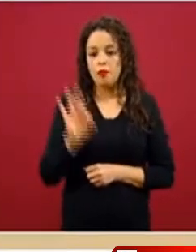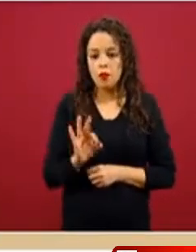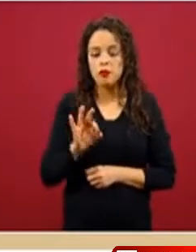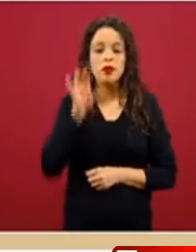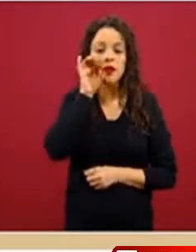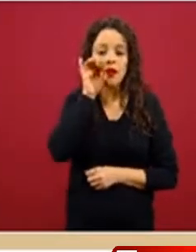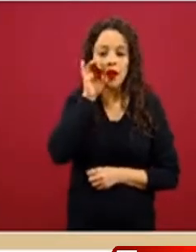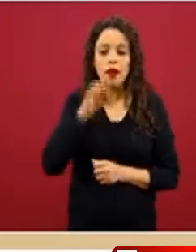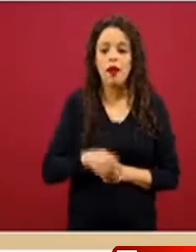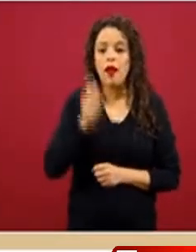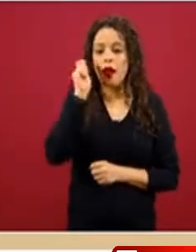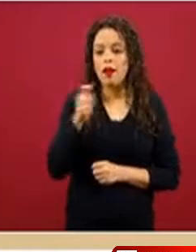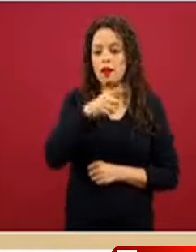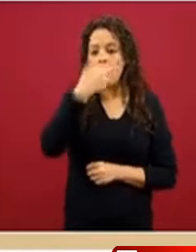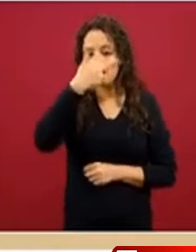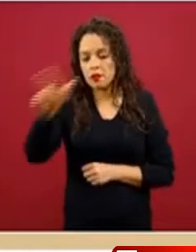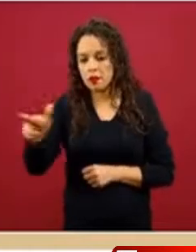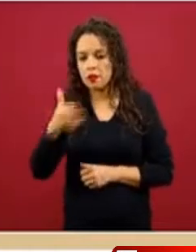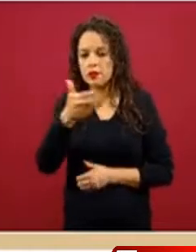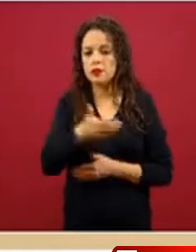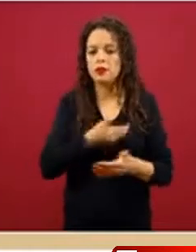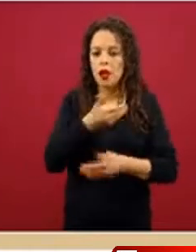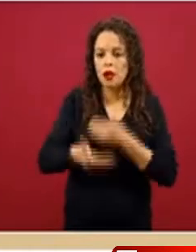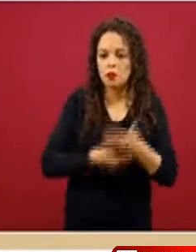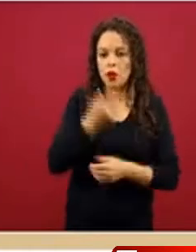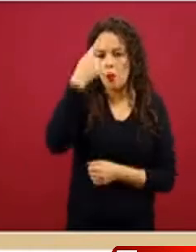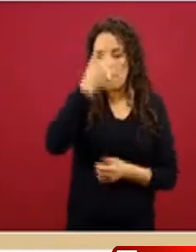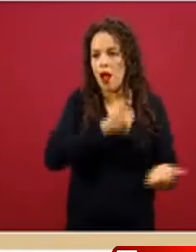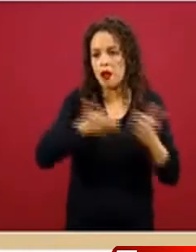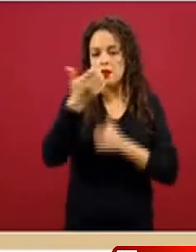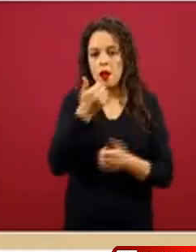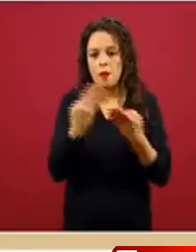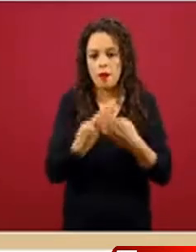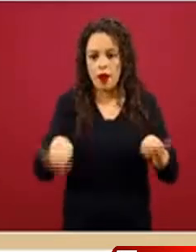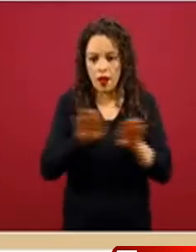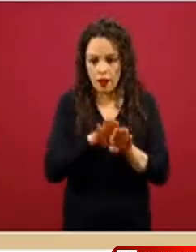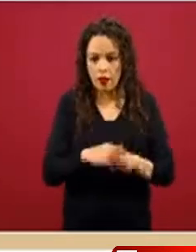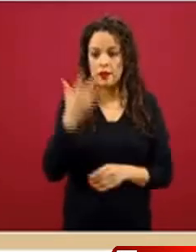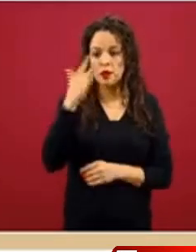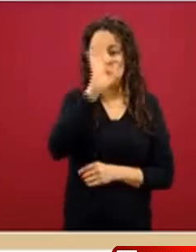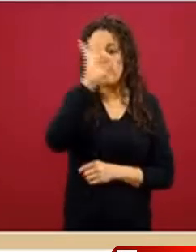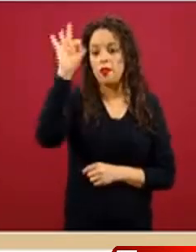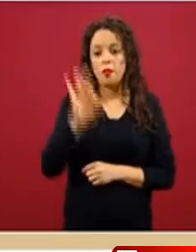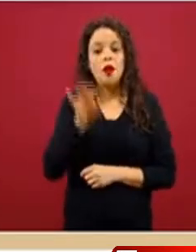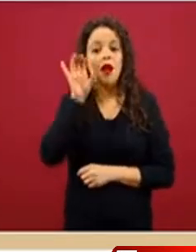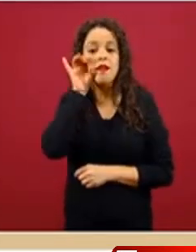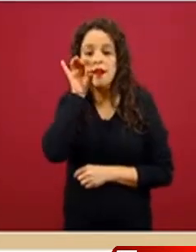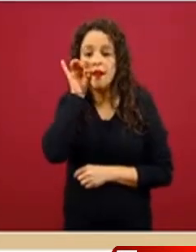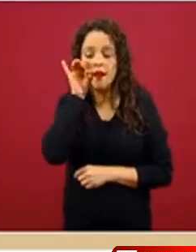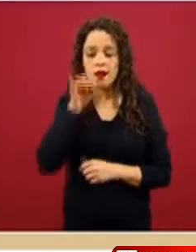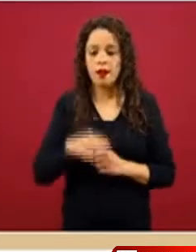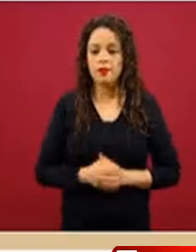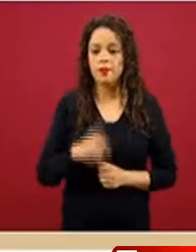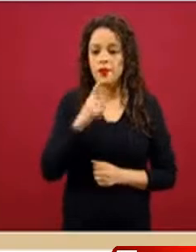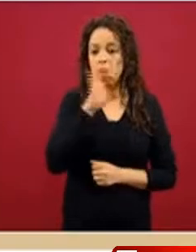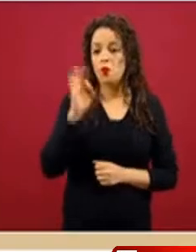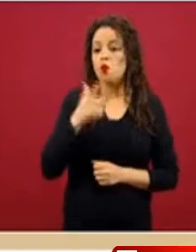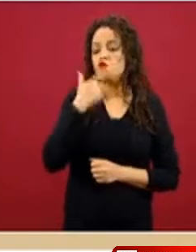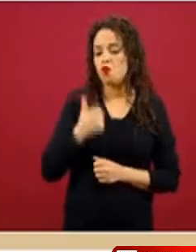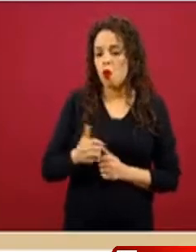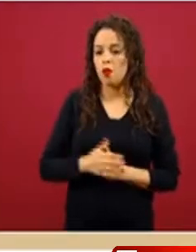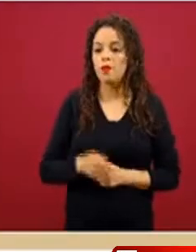domicilio, servicio a habitación en rojo, 50% de aforo en el restaurante en el nivel naranja. Lo mismo